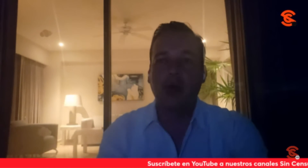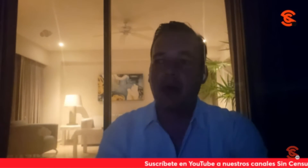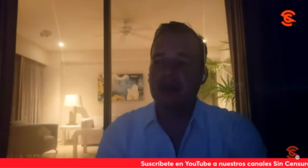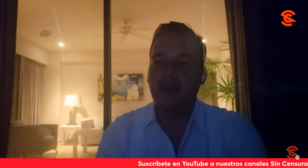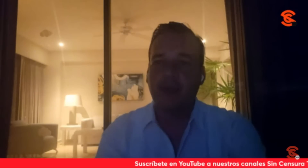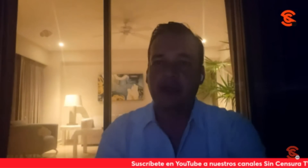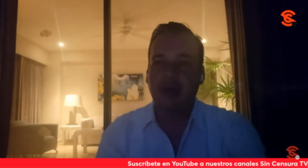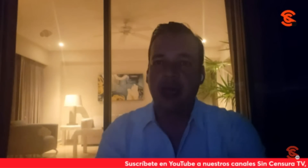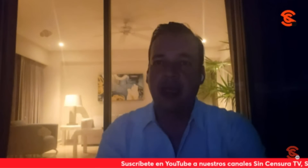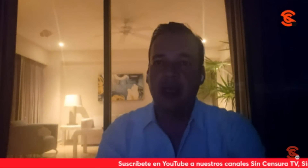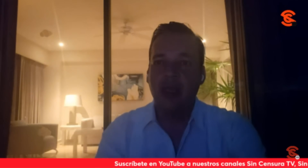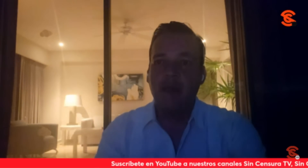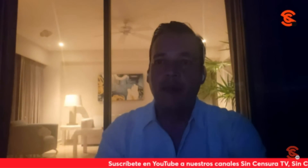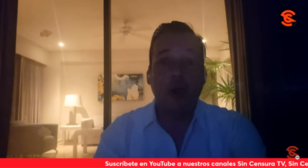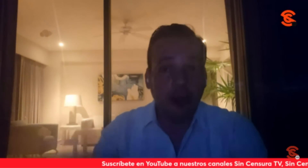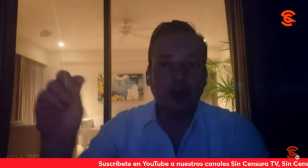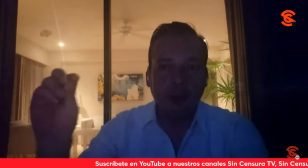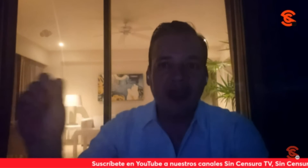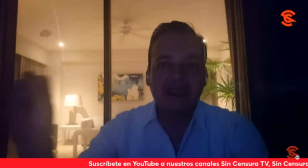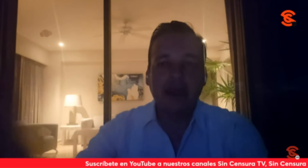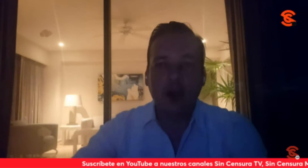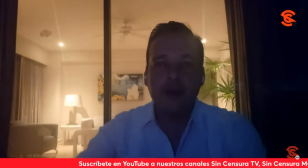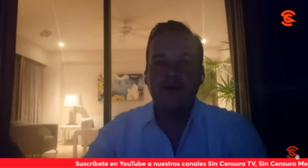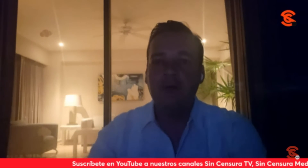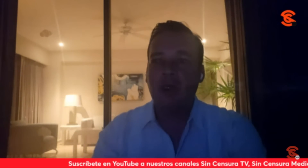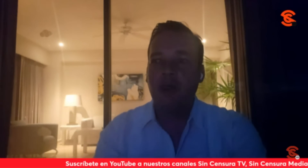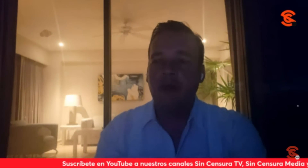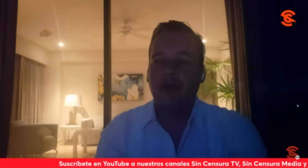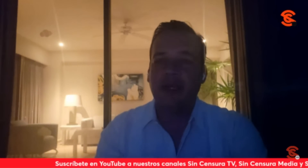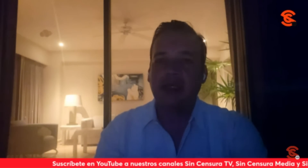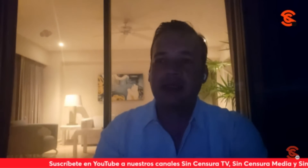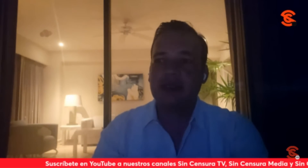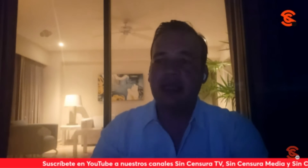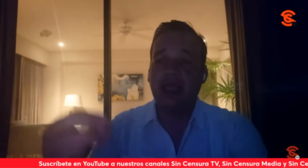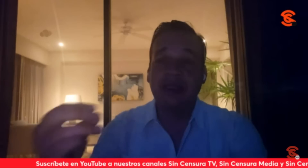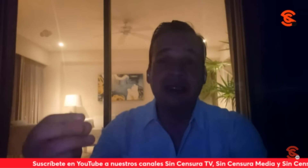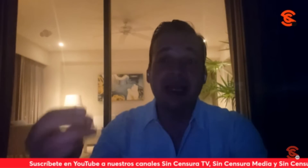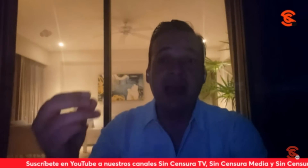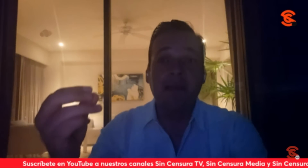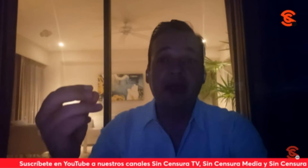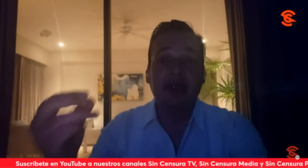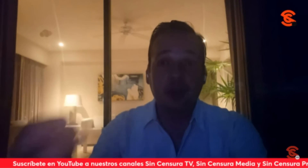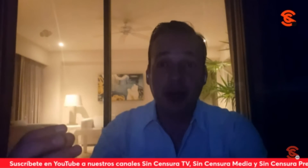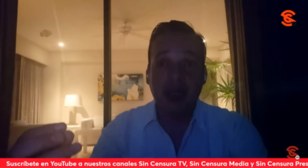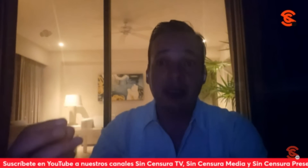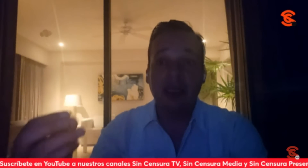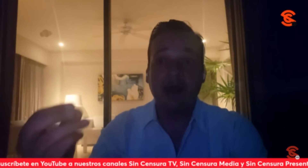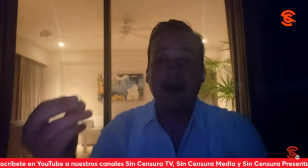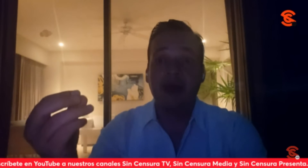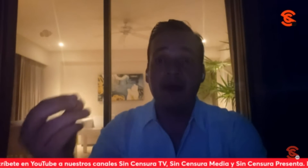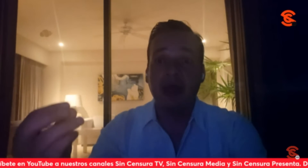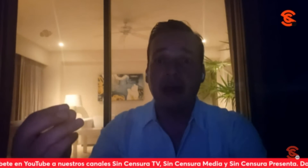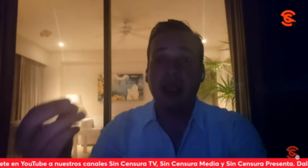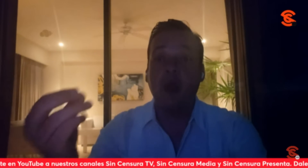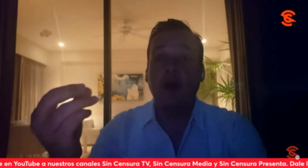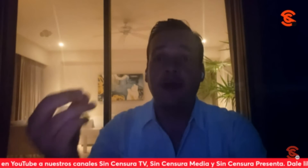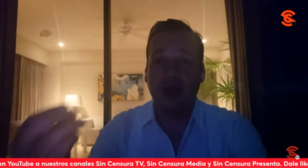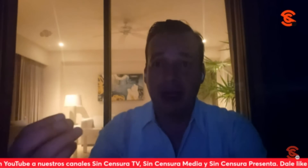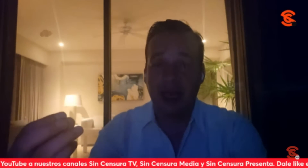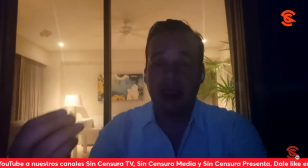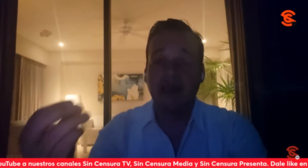fue torturado este personaje por Tomás Herón, pues es la persona que